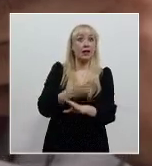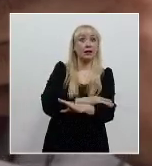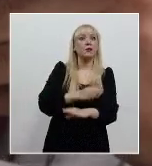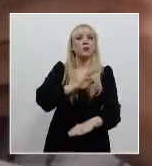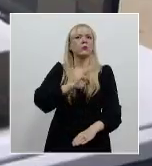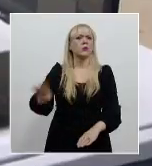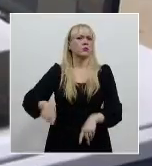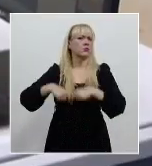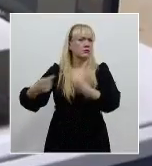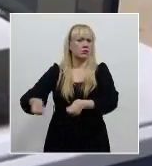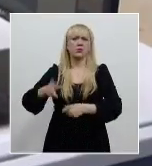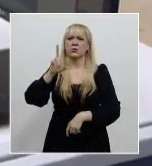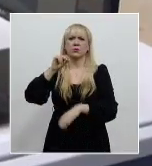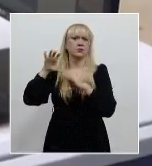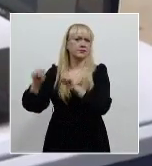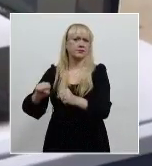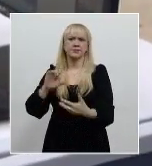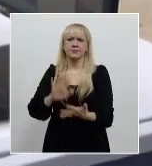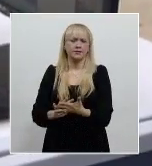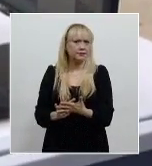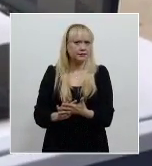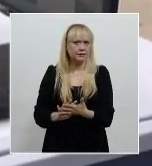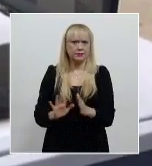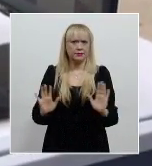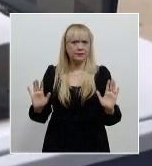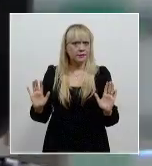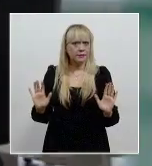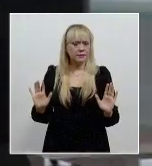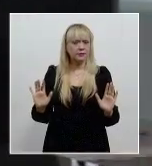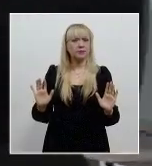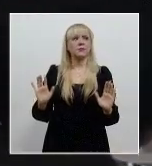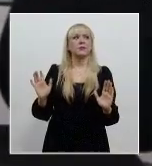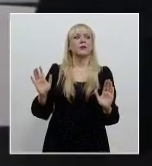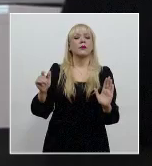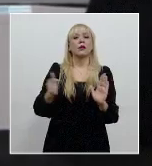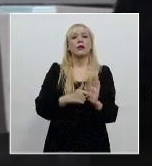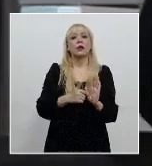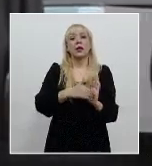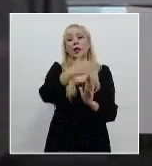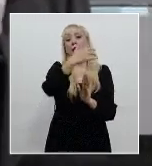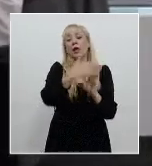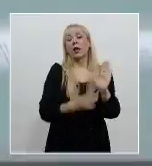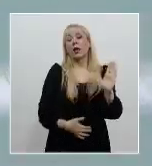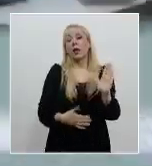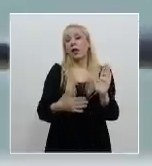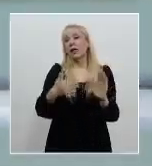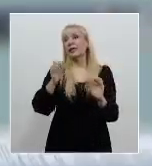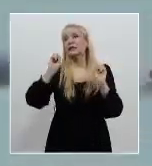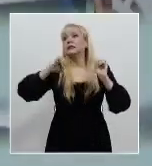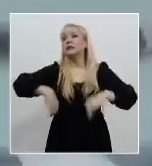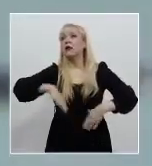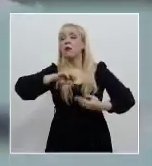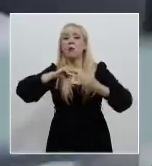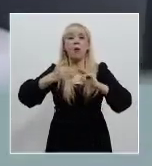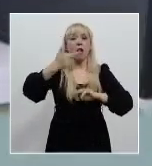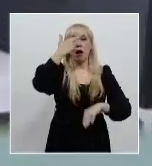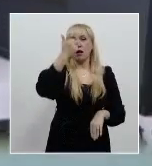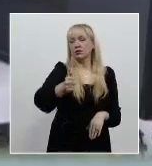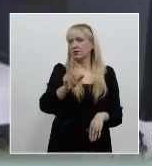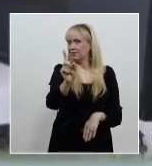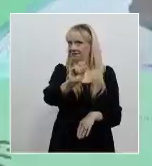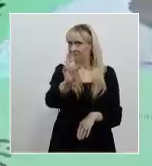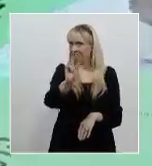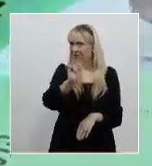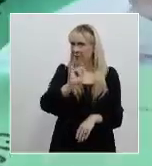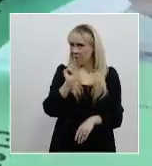la concede. Es por ello, explicó la sala, que la orden no se emite injustificadamente ni de manera aislada,